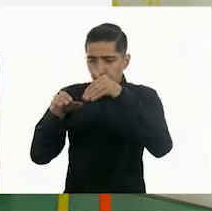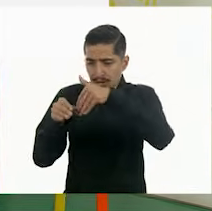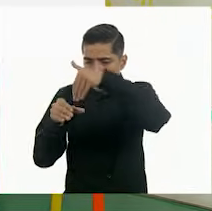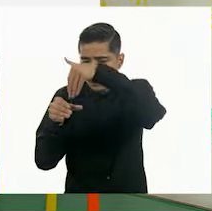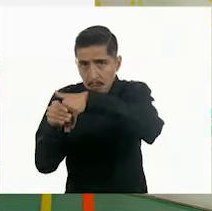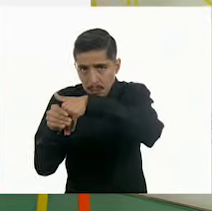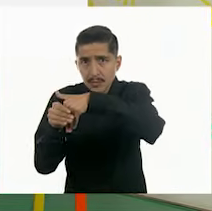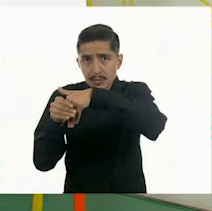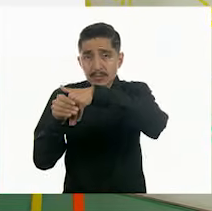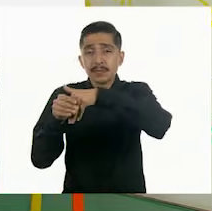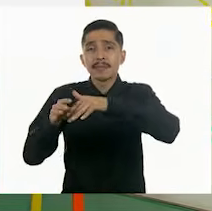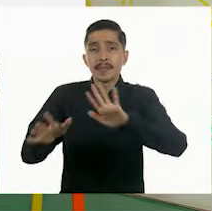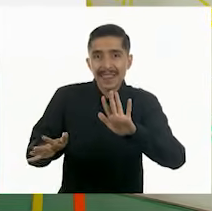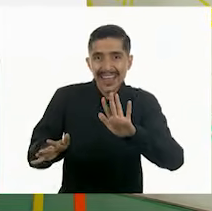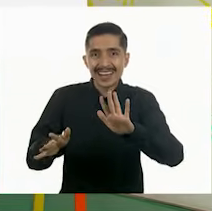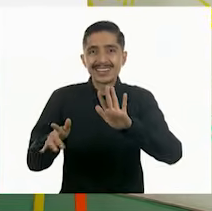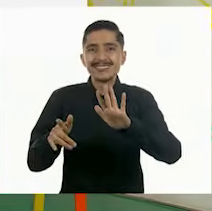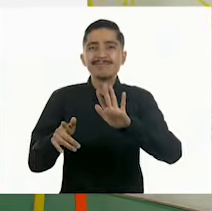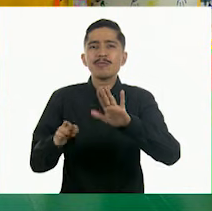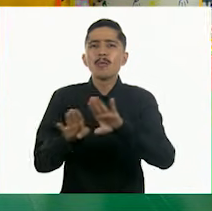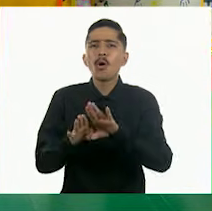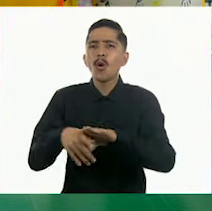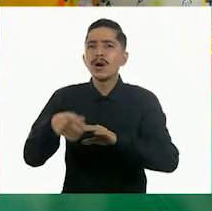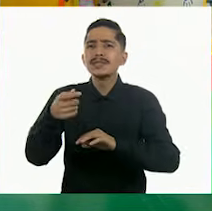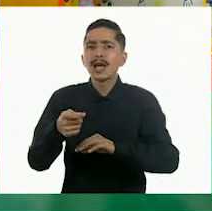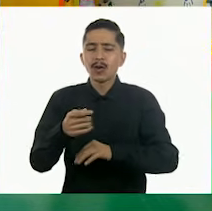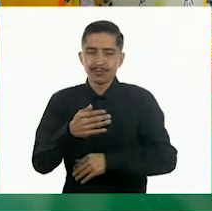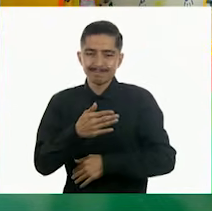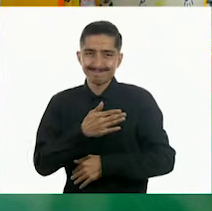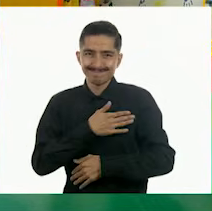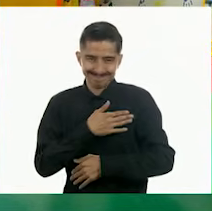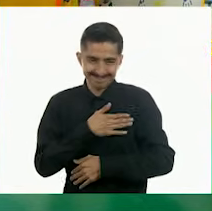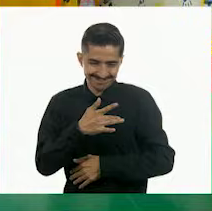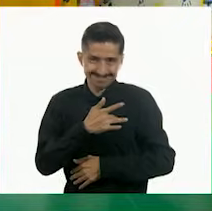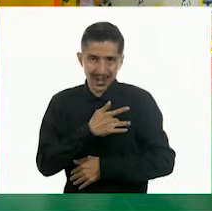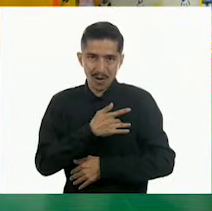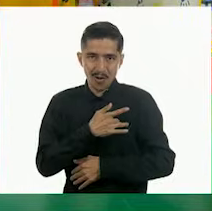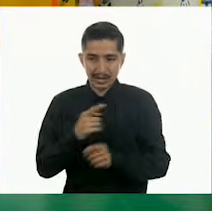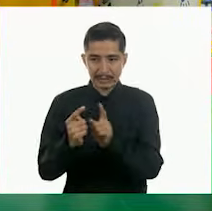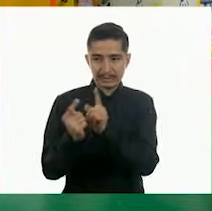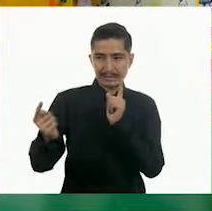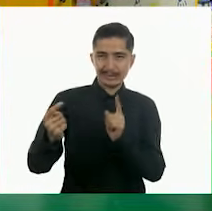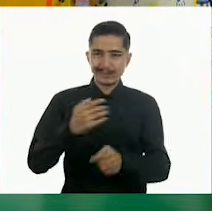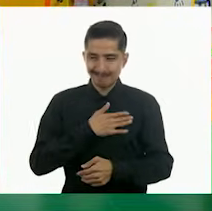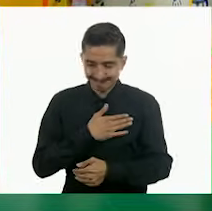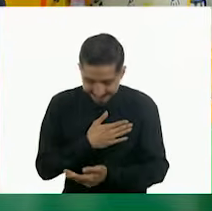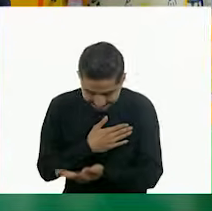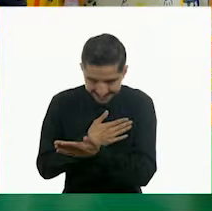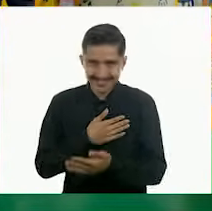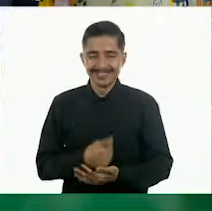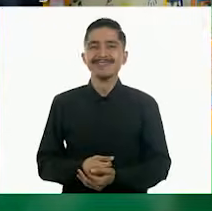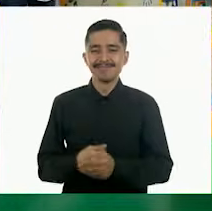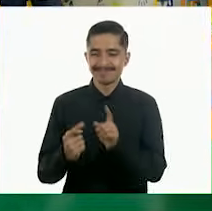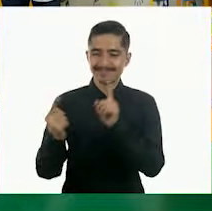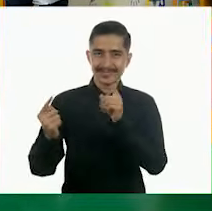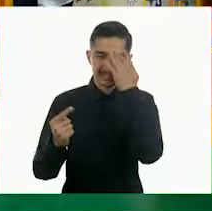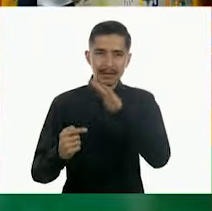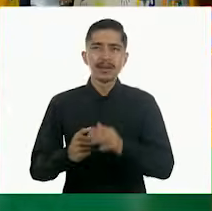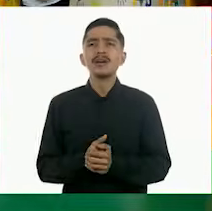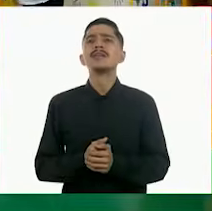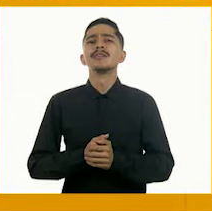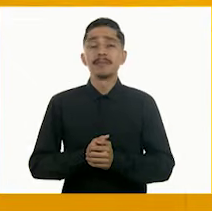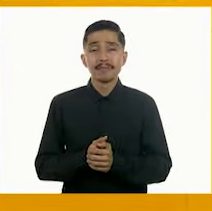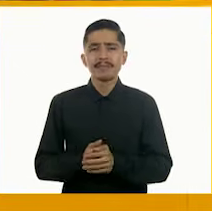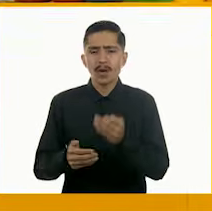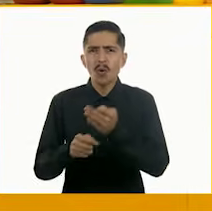y nos saludamos de corazón a sana distancia. A sana distancia. Muy bien. Oye, ¿de qué